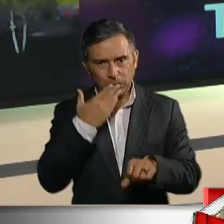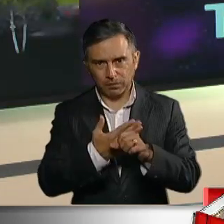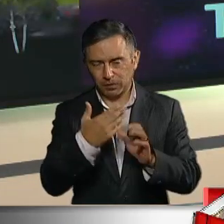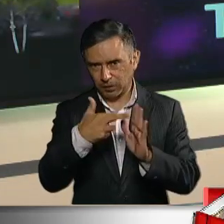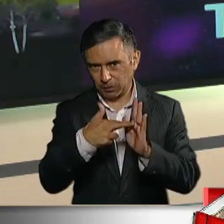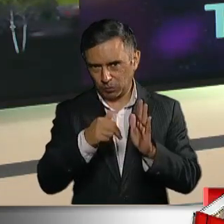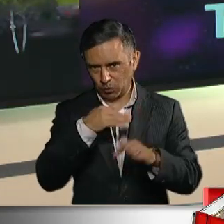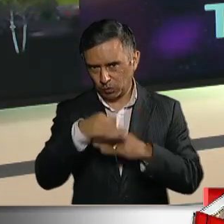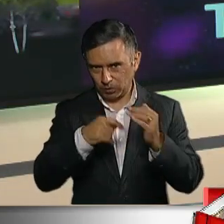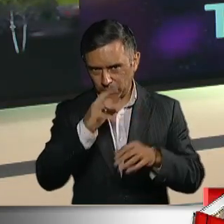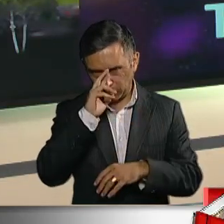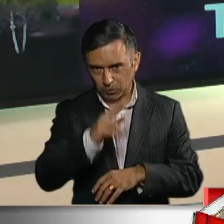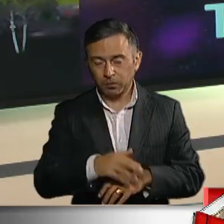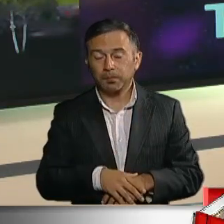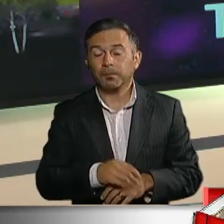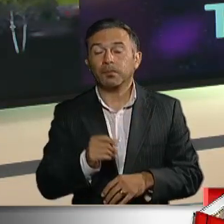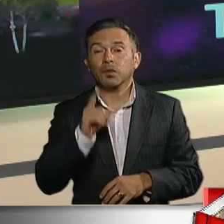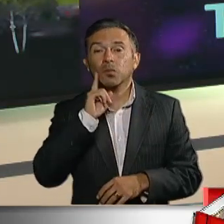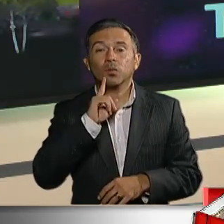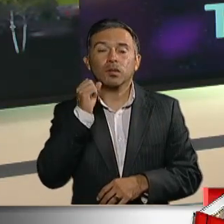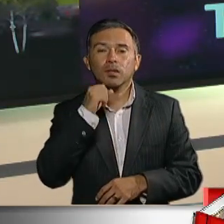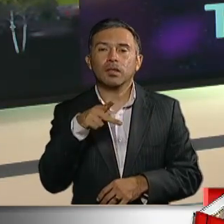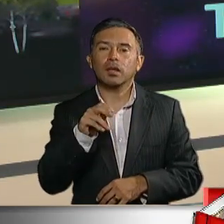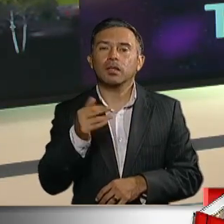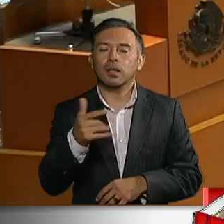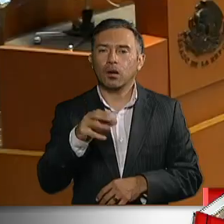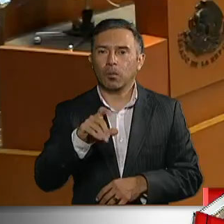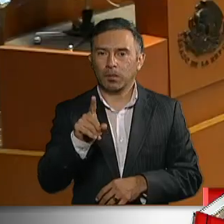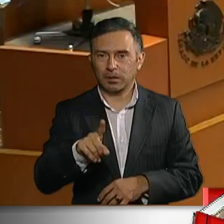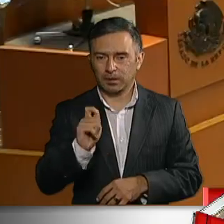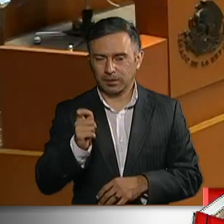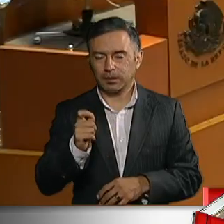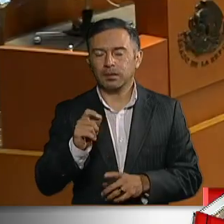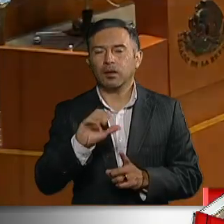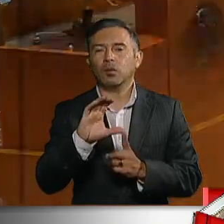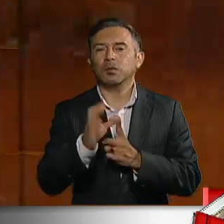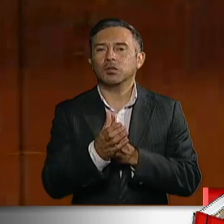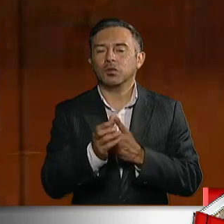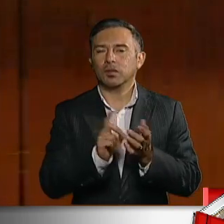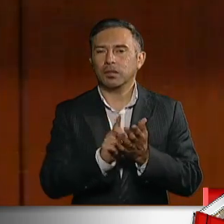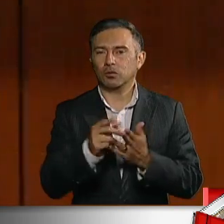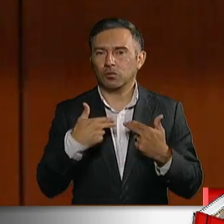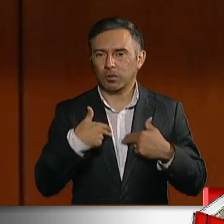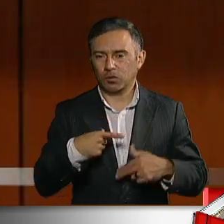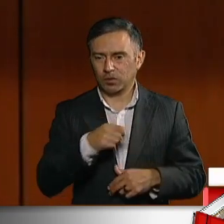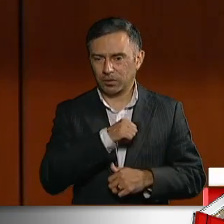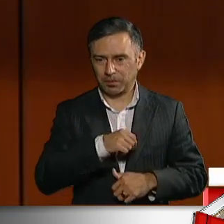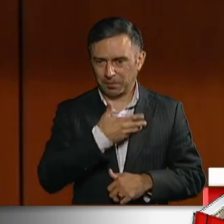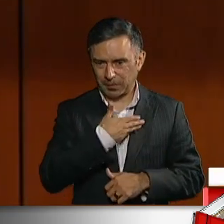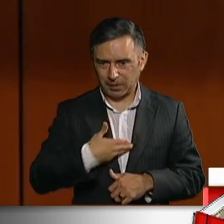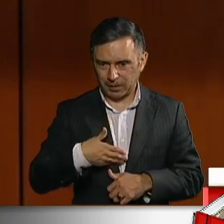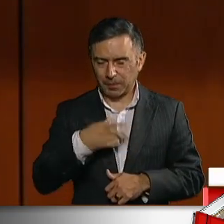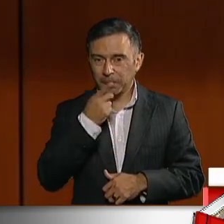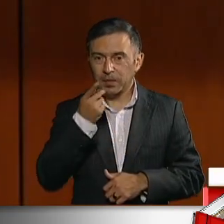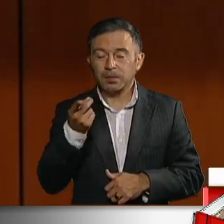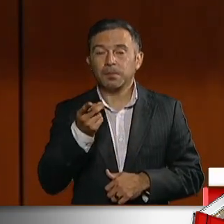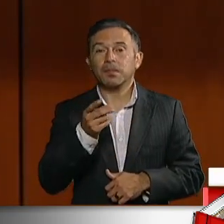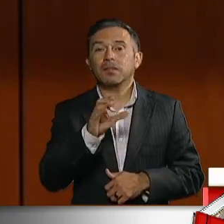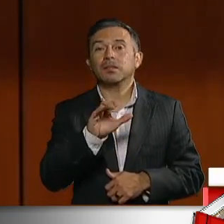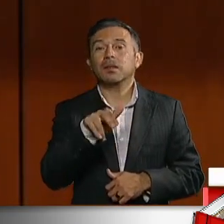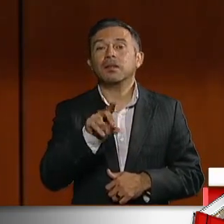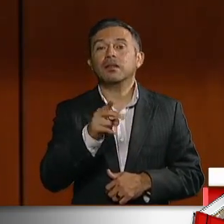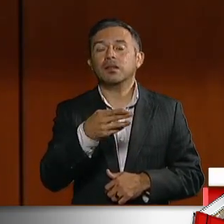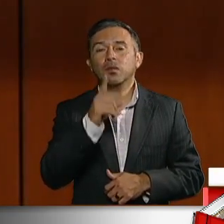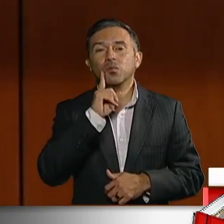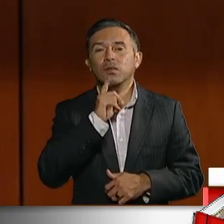La senadora Kenia López Rabadán, presidenta de la Comisión de Derechos Humanos, dijo que la titular de la CNDH ha